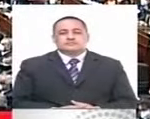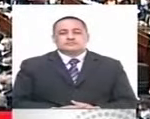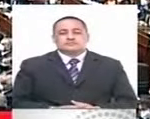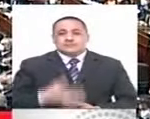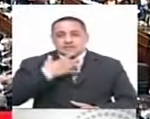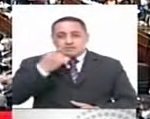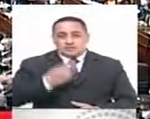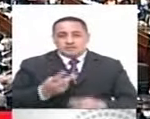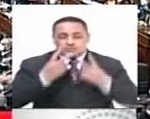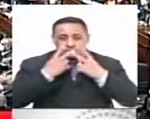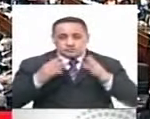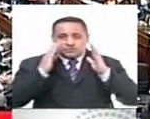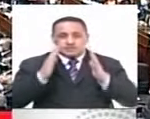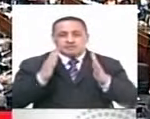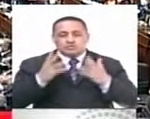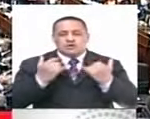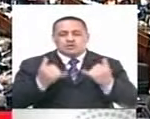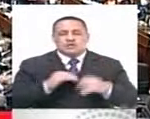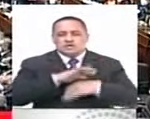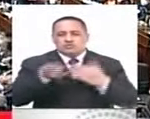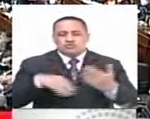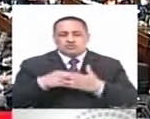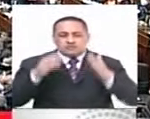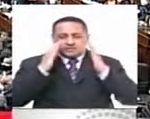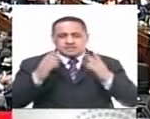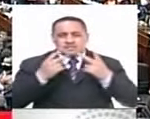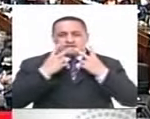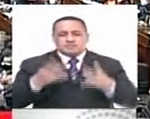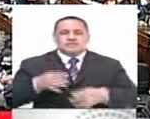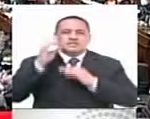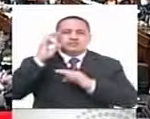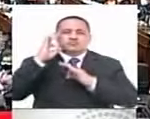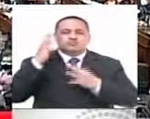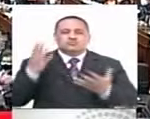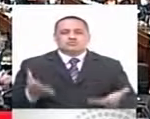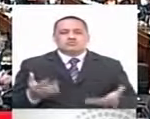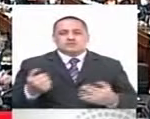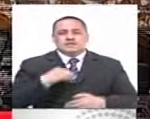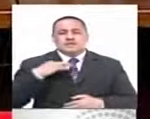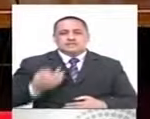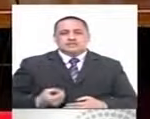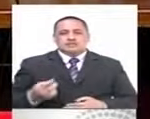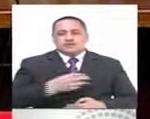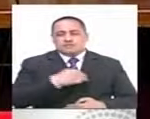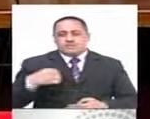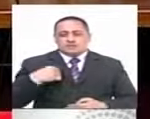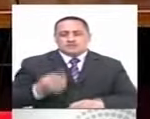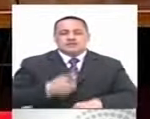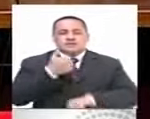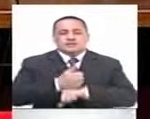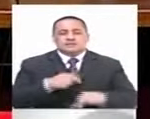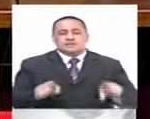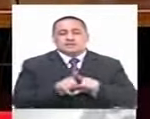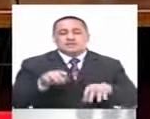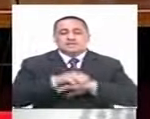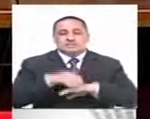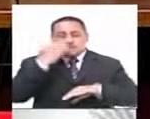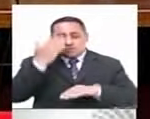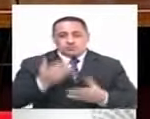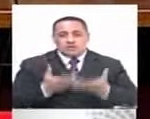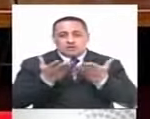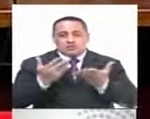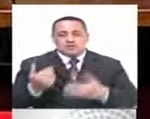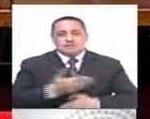Hemos escuchado atentamente el discurso de la señora Premier, a quien saludo a través suyo,